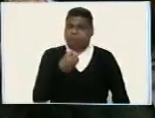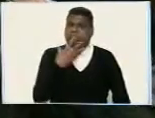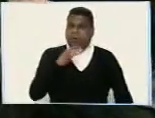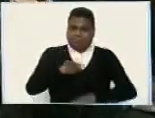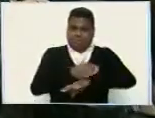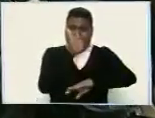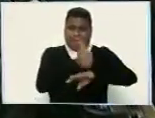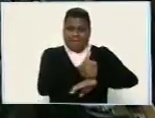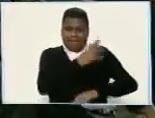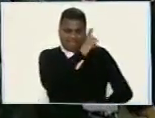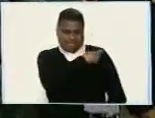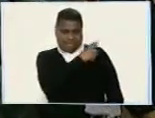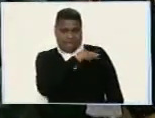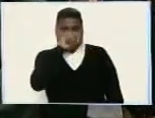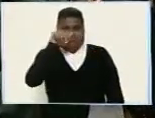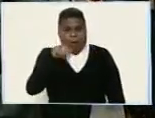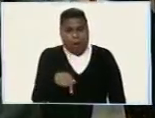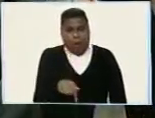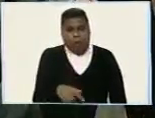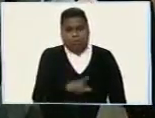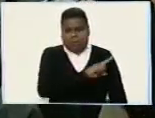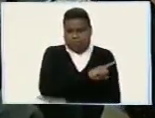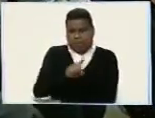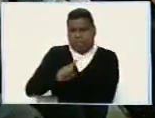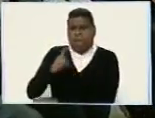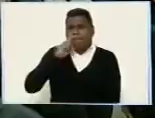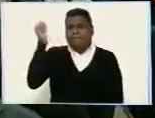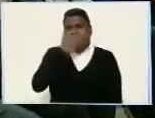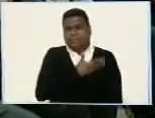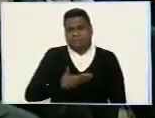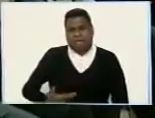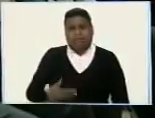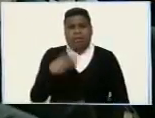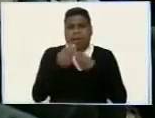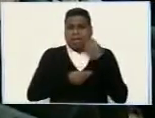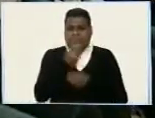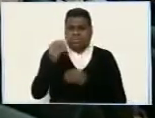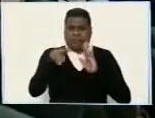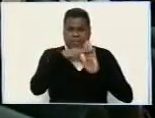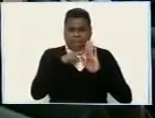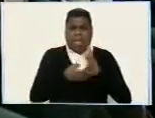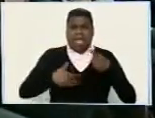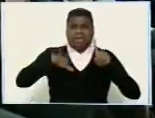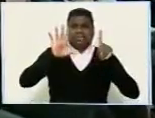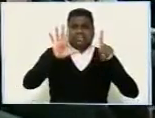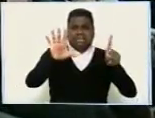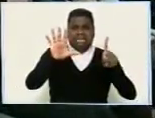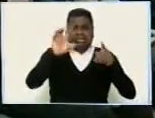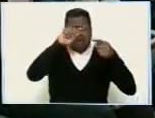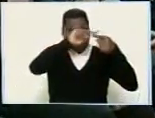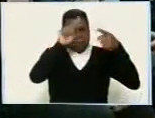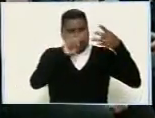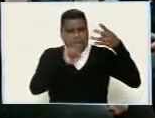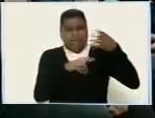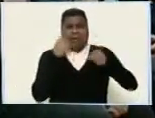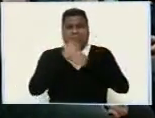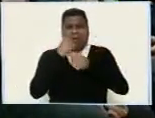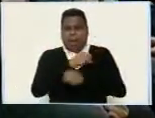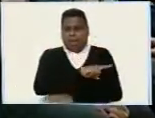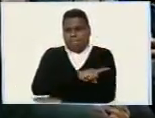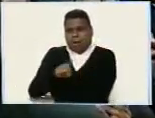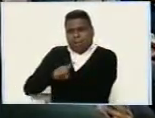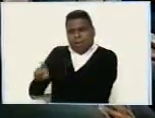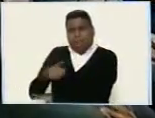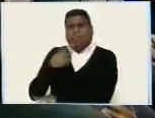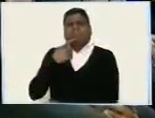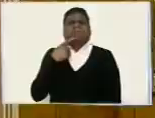siguiendo las instrucciones de nuestro presidente Nicolás Maduro, dando cumplimiento a las 6 líneas de trabajo y acción ordenadas por él, a fin